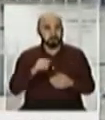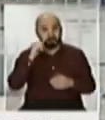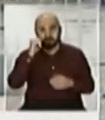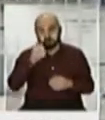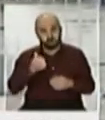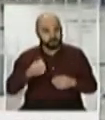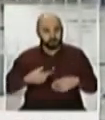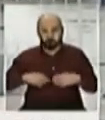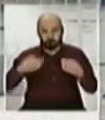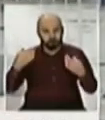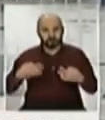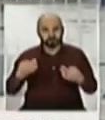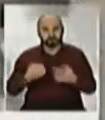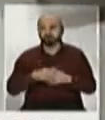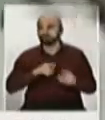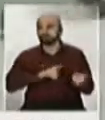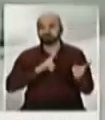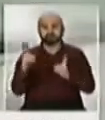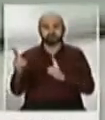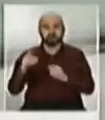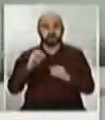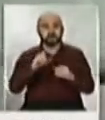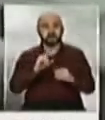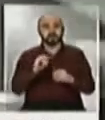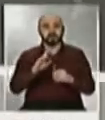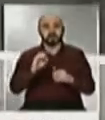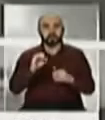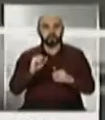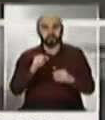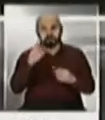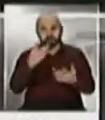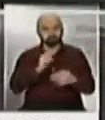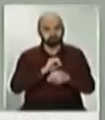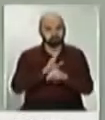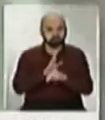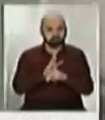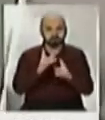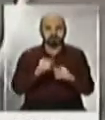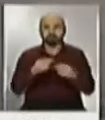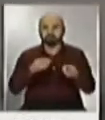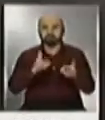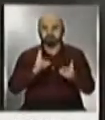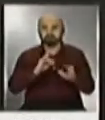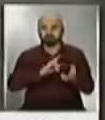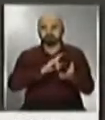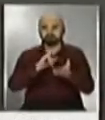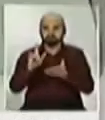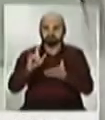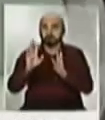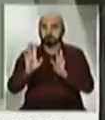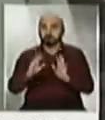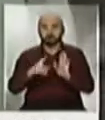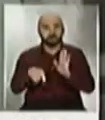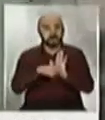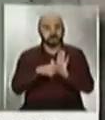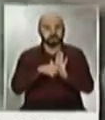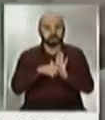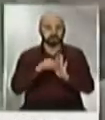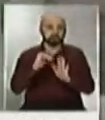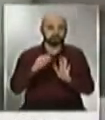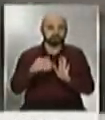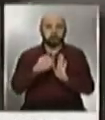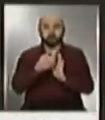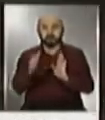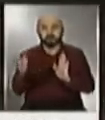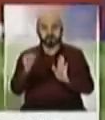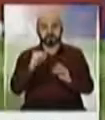el Atlético rumbo a Lisboa. Tiene el ok de la UEFA y de las autoridades luces para viajar tras conocerse el negativo en las pruebas de PCR del resto de